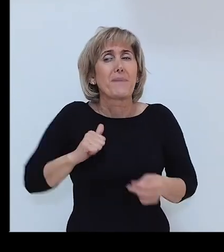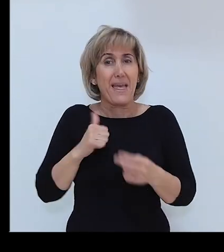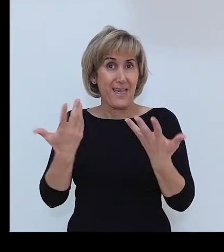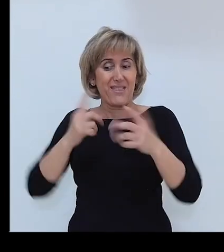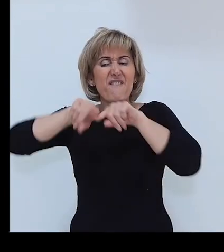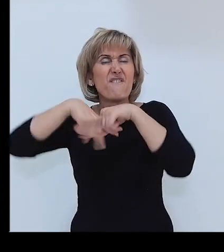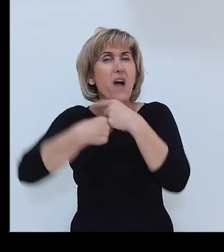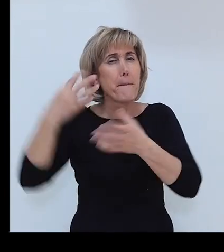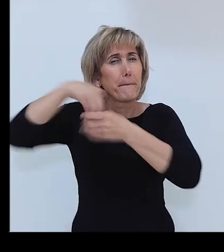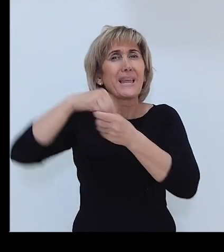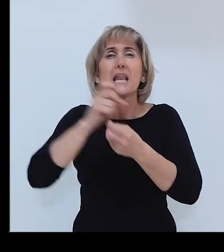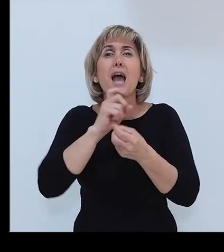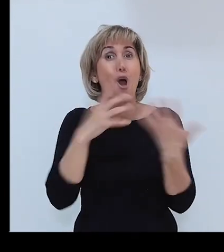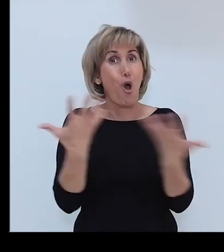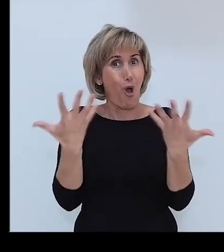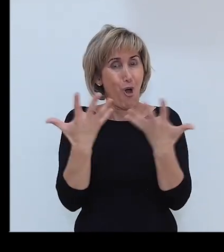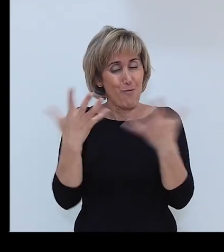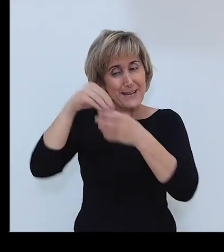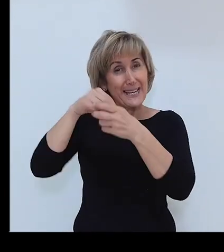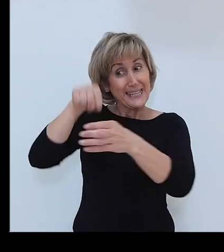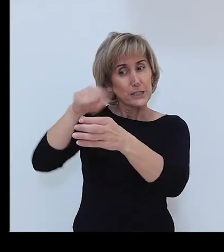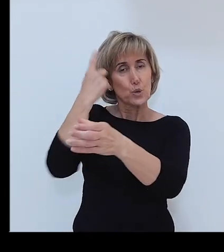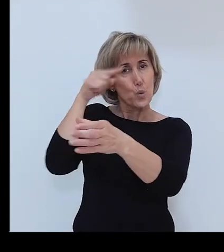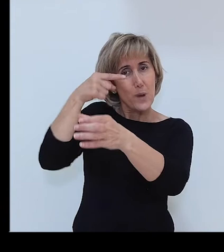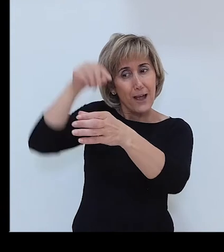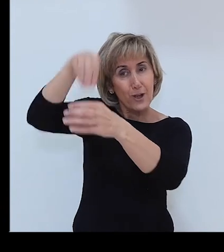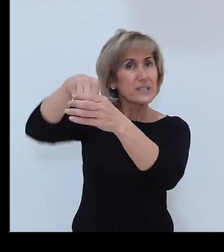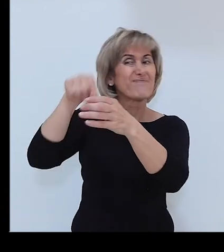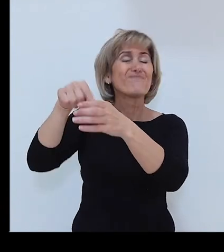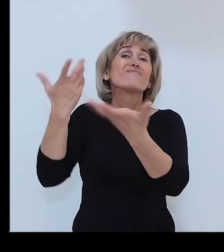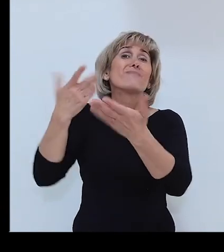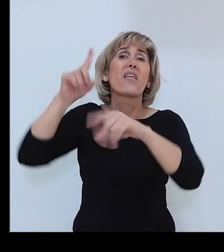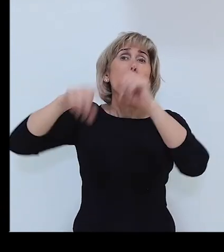el ámbito de lo privado, es la vida doméstica, porque eso además